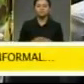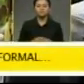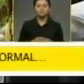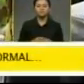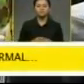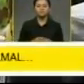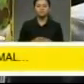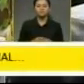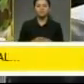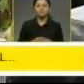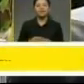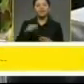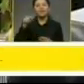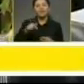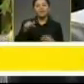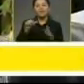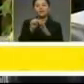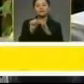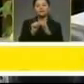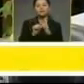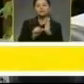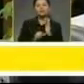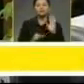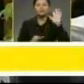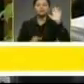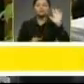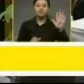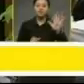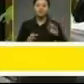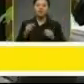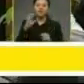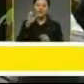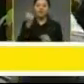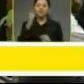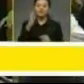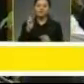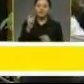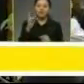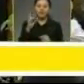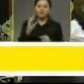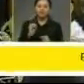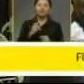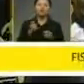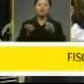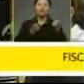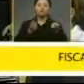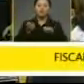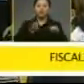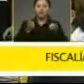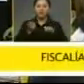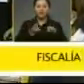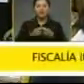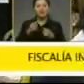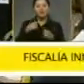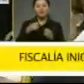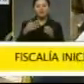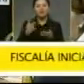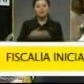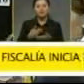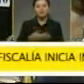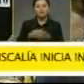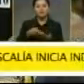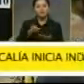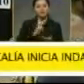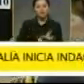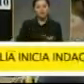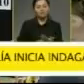Voy al artículo 5 que dice, el Estado controlará la emisión de publicidad y programas. Como lo dijo María Paula,